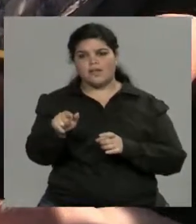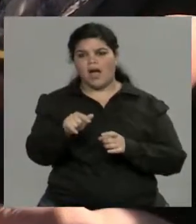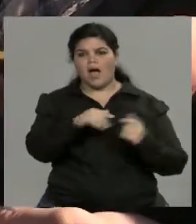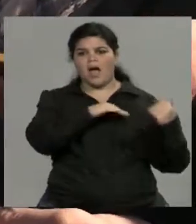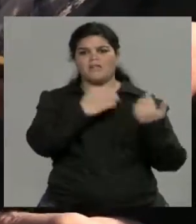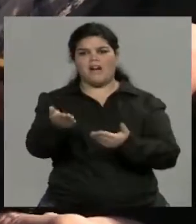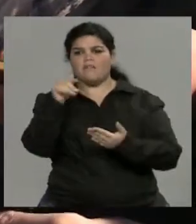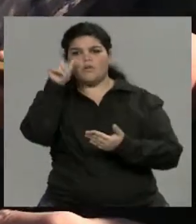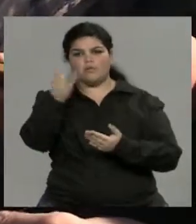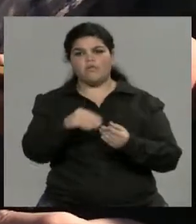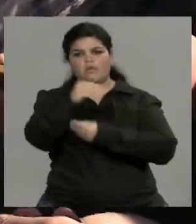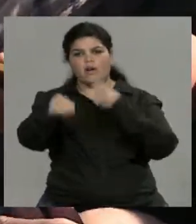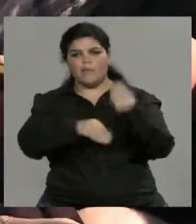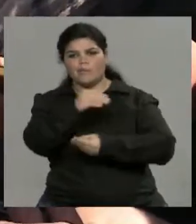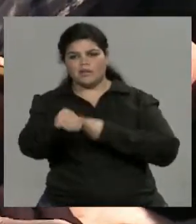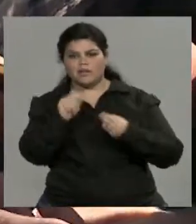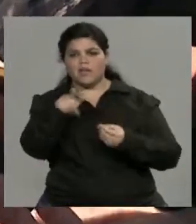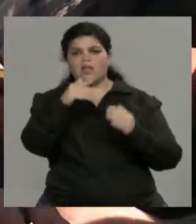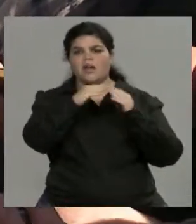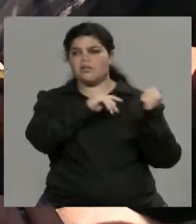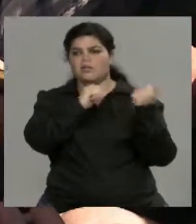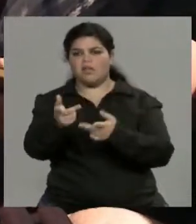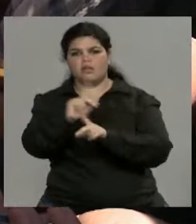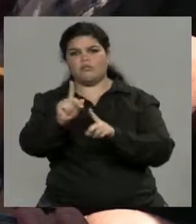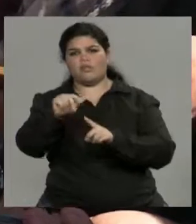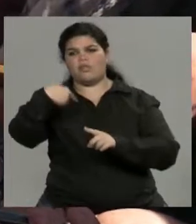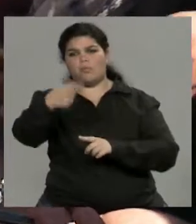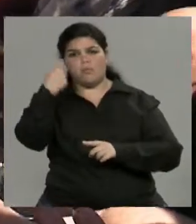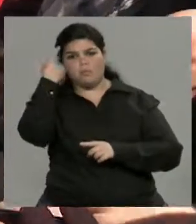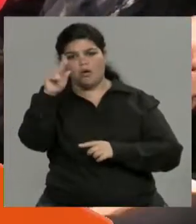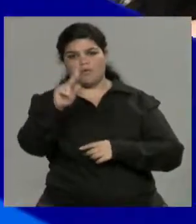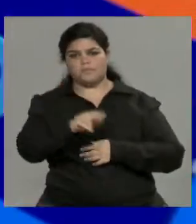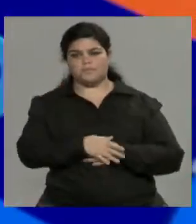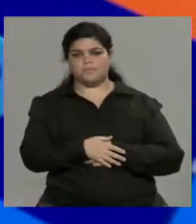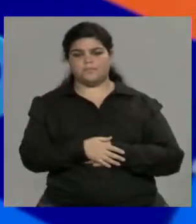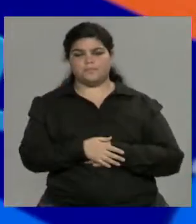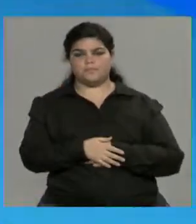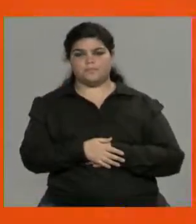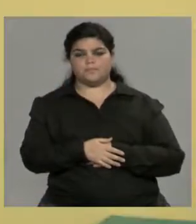beneficiar a la familia que se le entrega la casa, se lo va a terminar perjudicando.